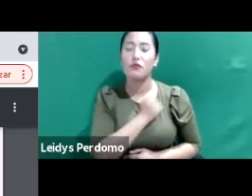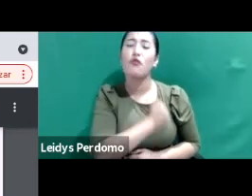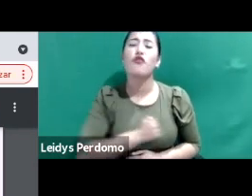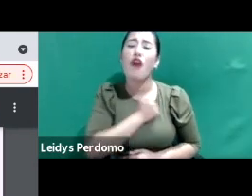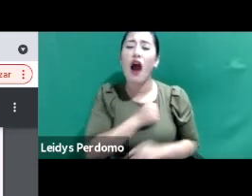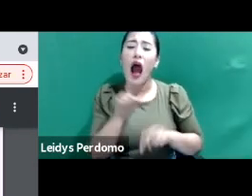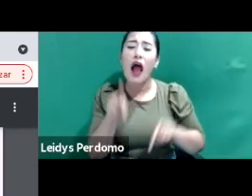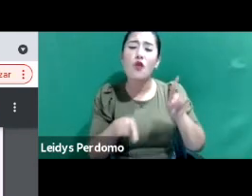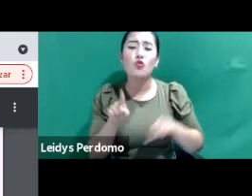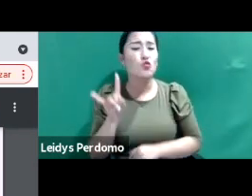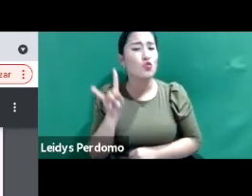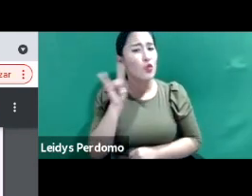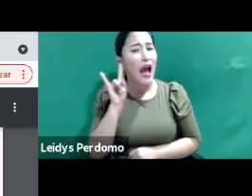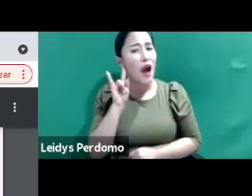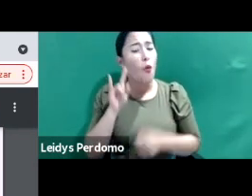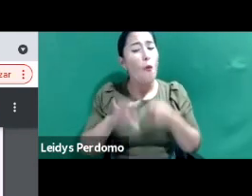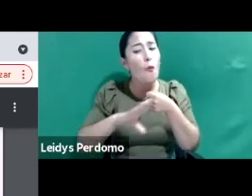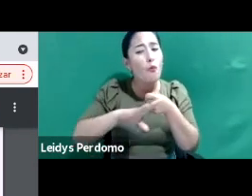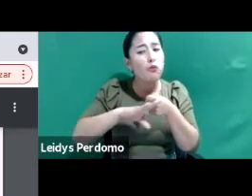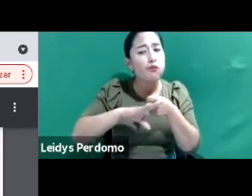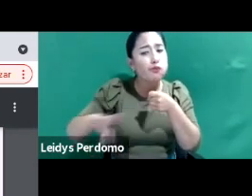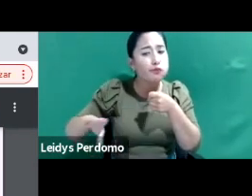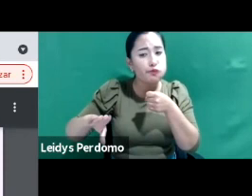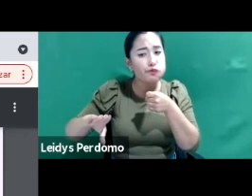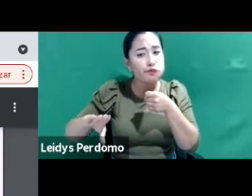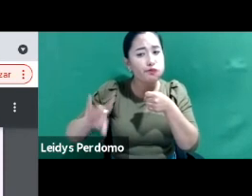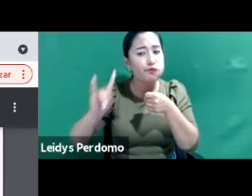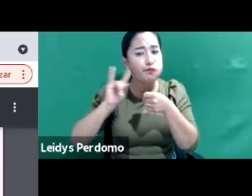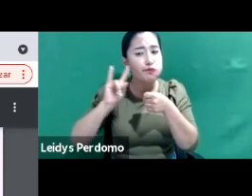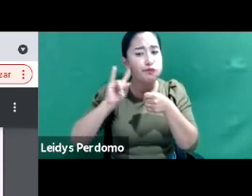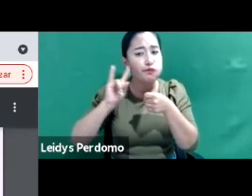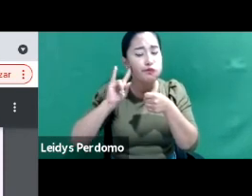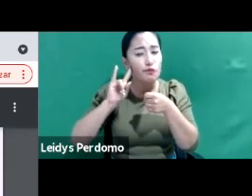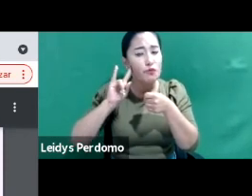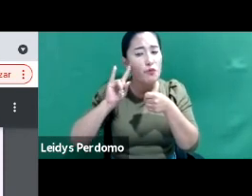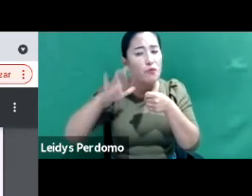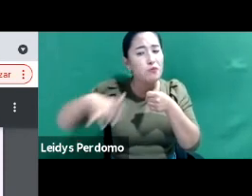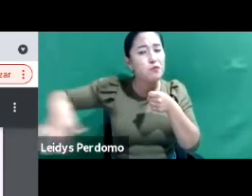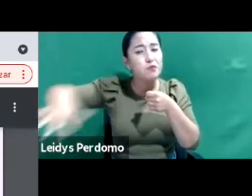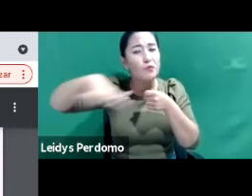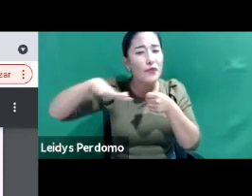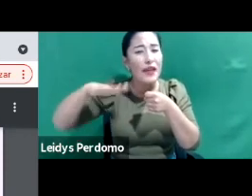tiene un micrófono abierto y estoy escuchando el ruido de fondo.